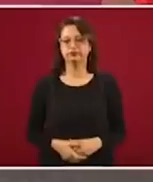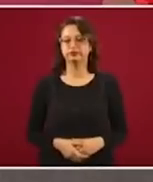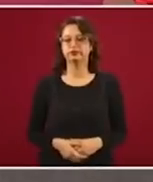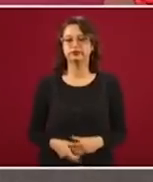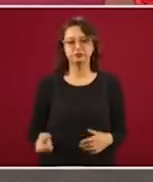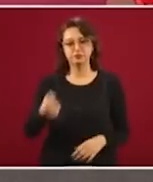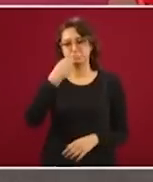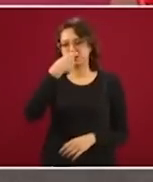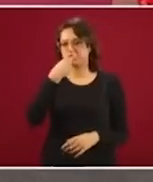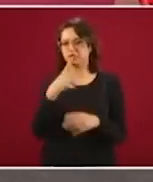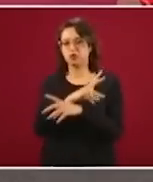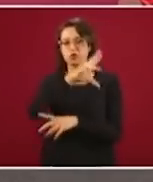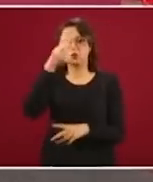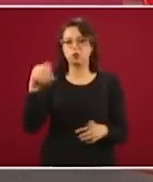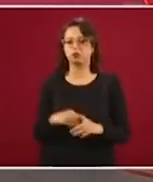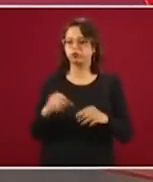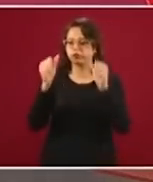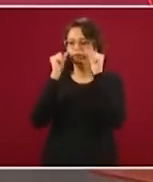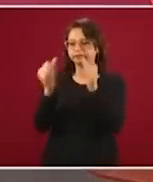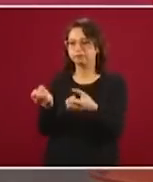Todos los medicamentos.